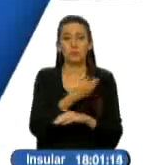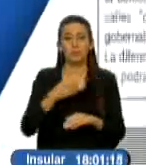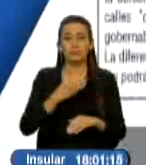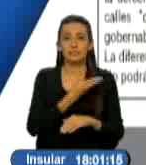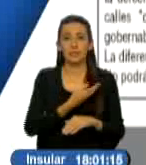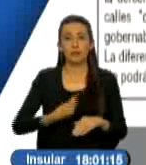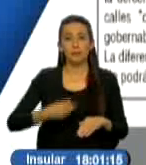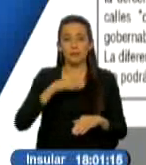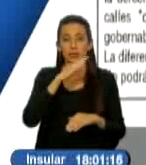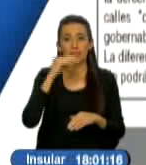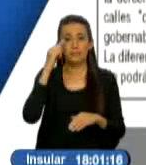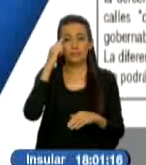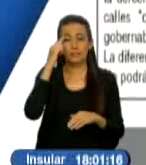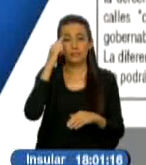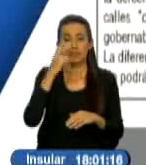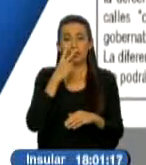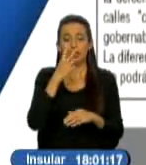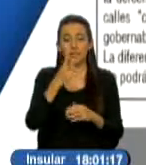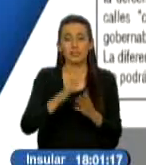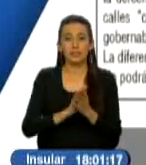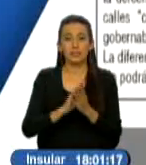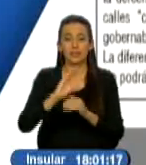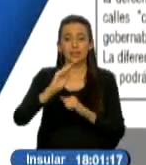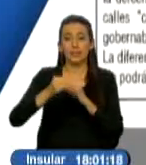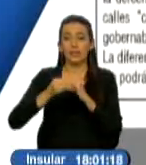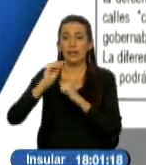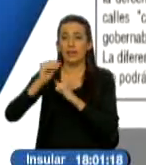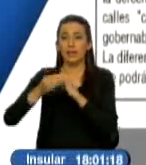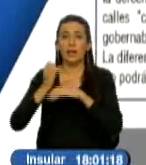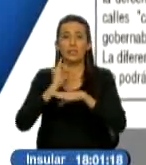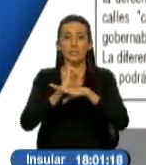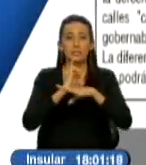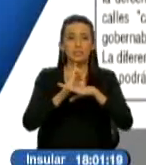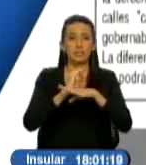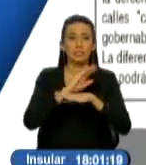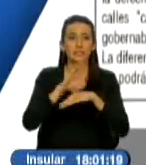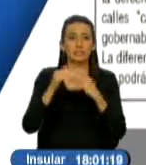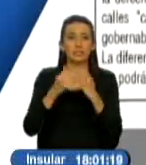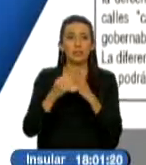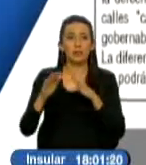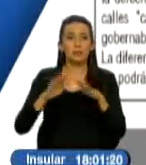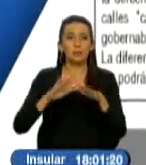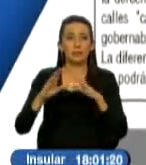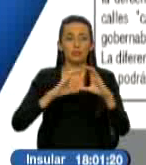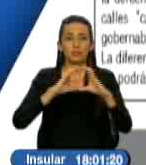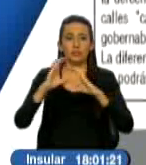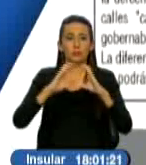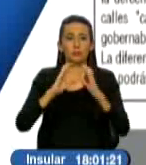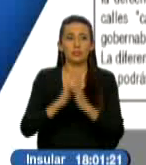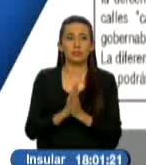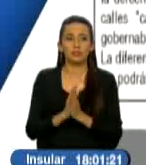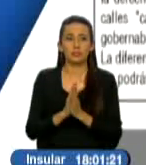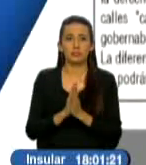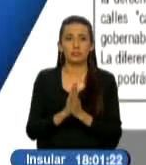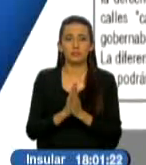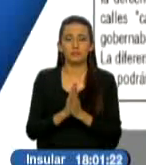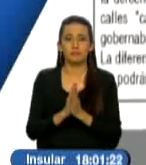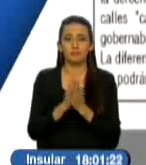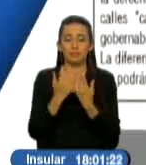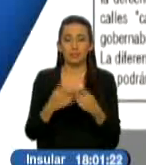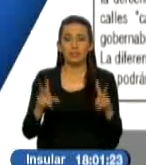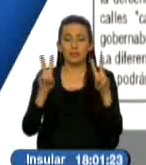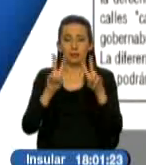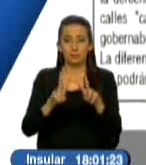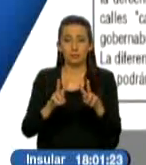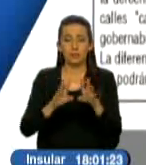cual incluiría a representantes de la academia, iglesia y medios de comunicación, pero establece tres condiciones. Que también se lo haga con actas